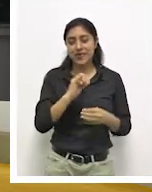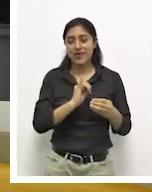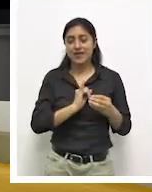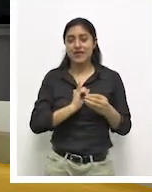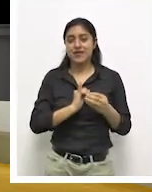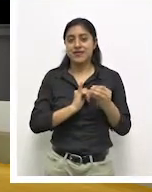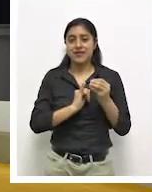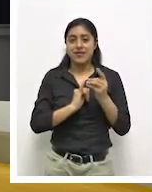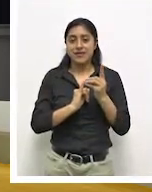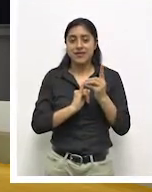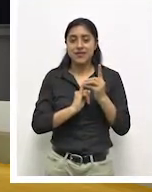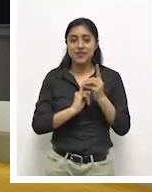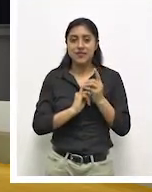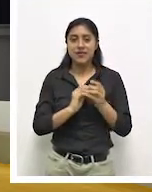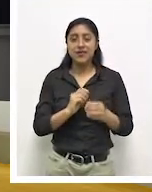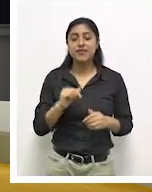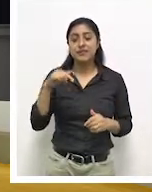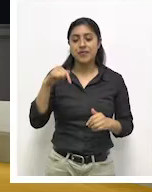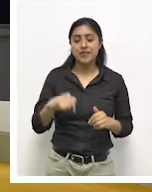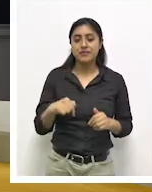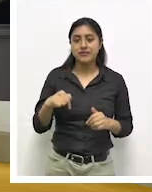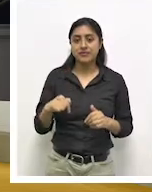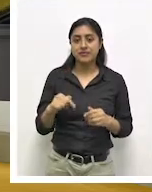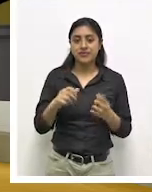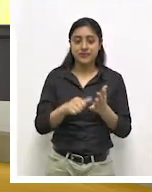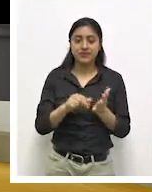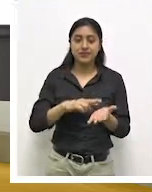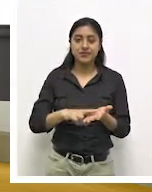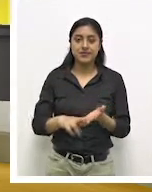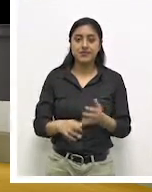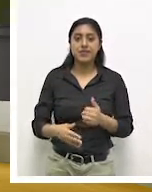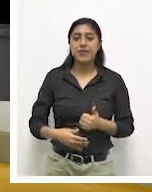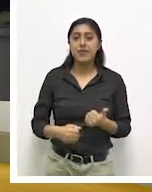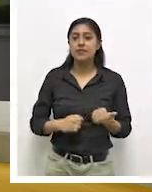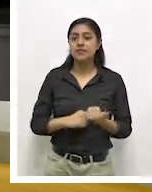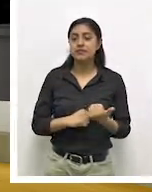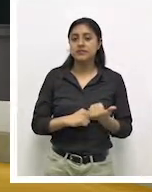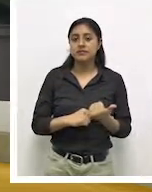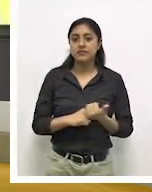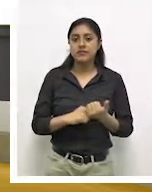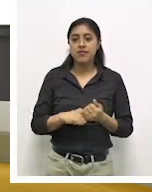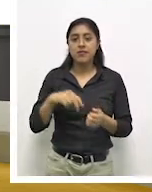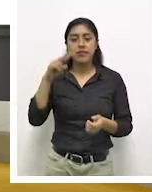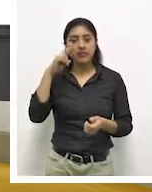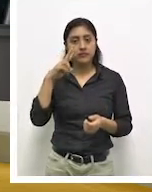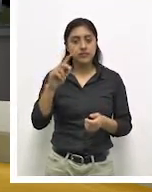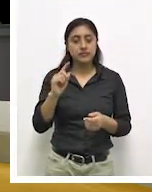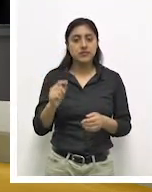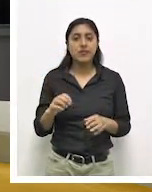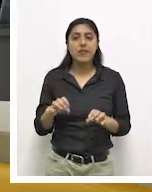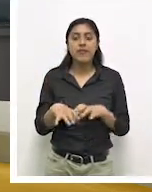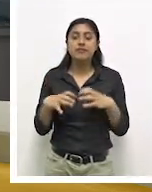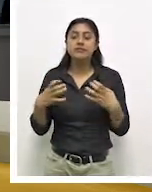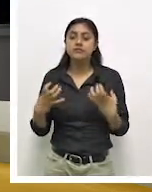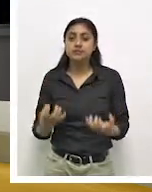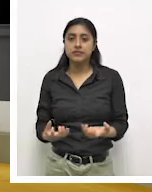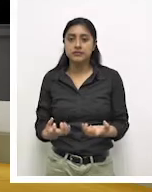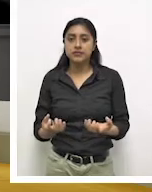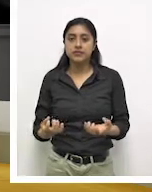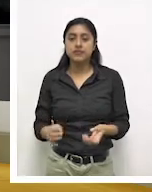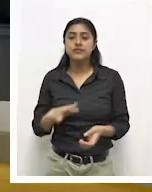está apoyando para que su problema de identidad sea resuelto y que pronto pueda cumplir el sueño de montar su propio